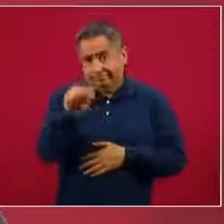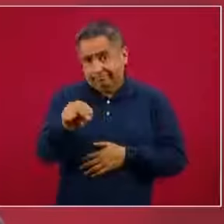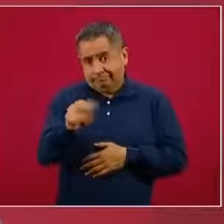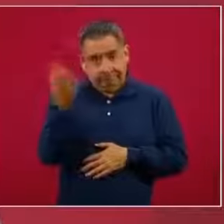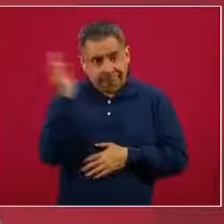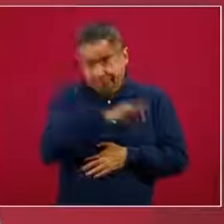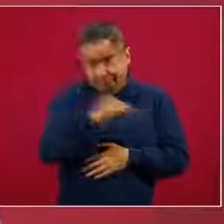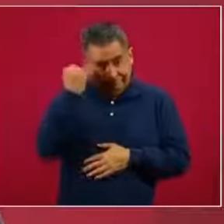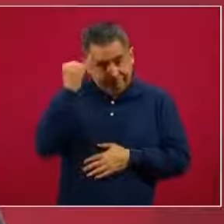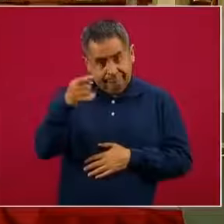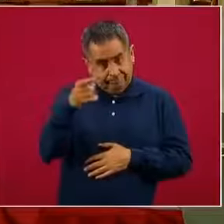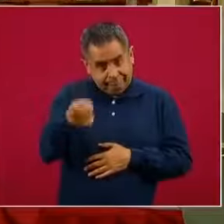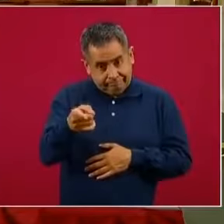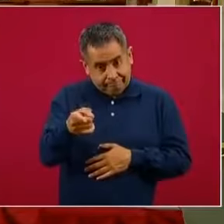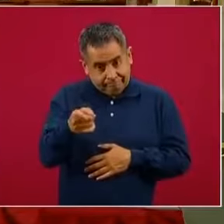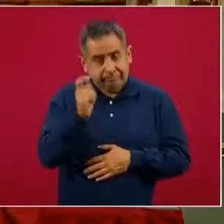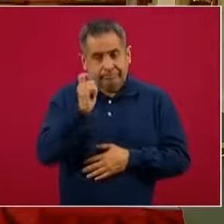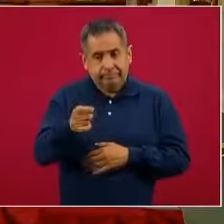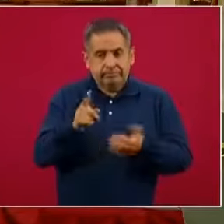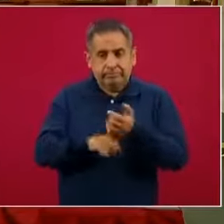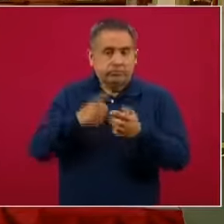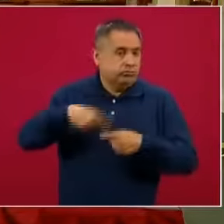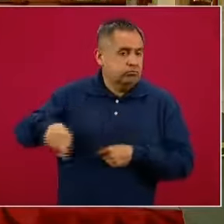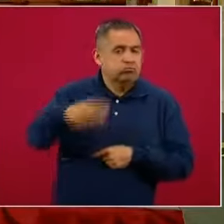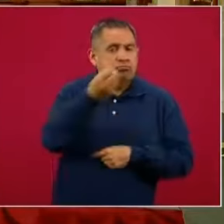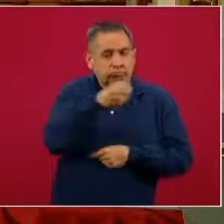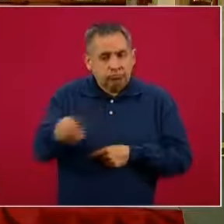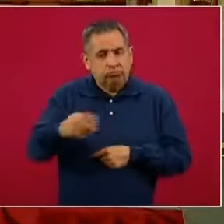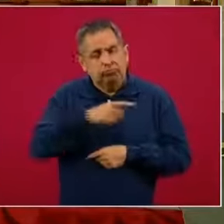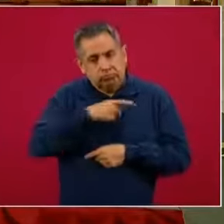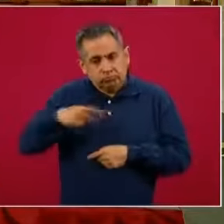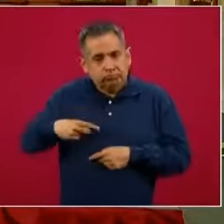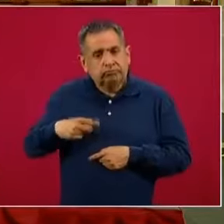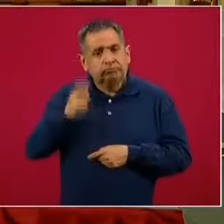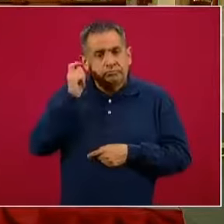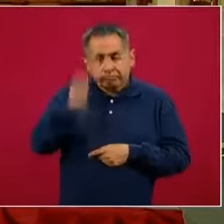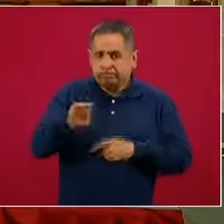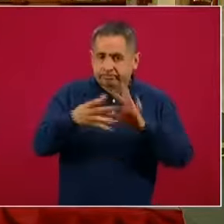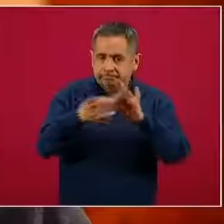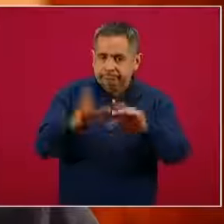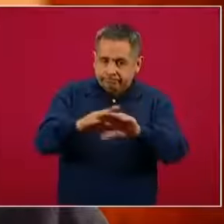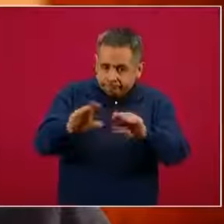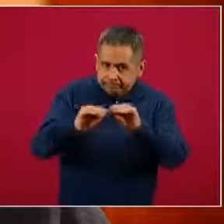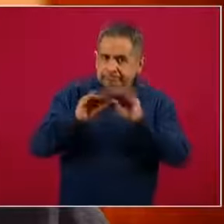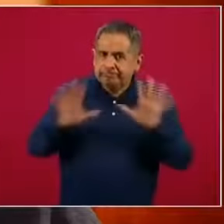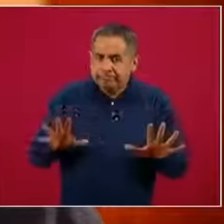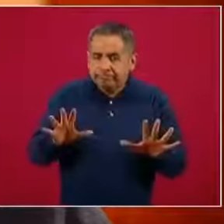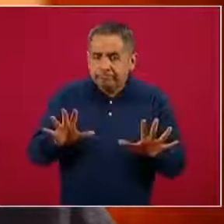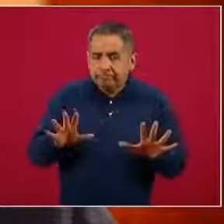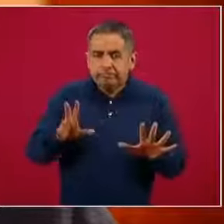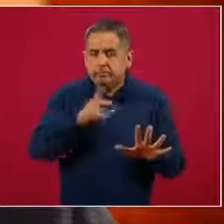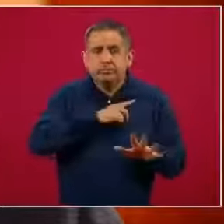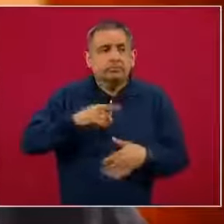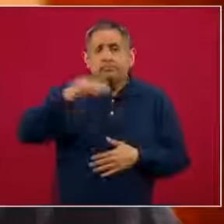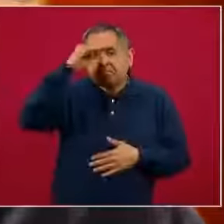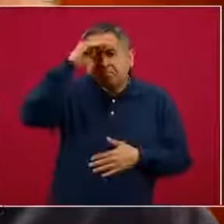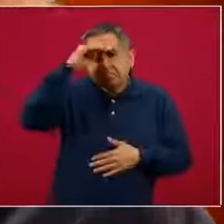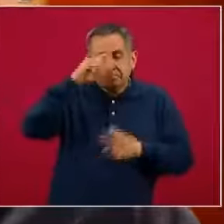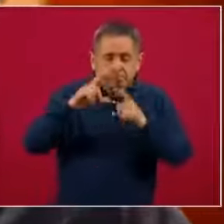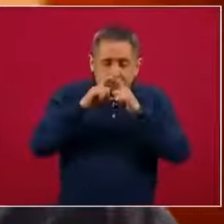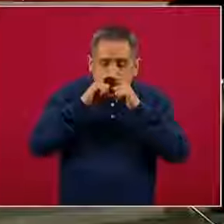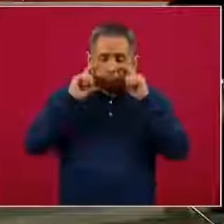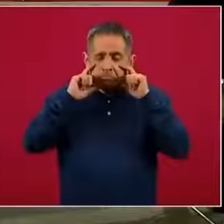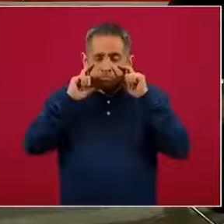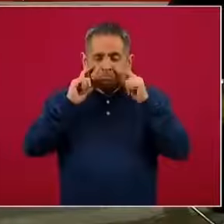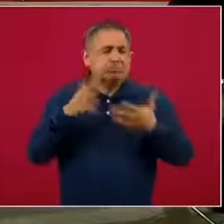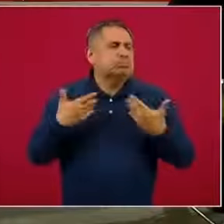falsa expectativa y estamos obligados a dejarle en claro a la población que no se confíe de que porque